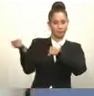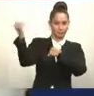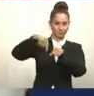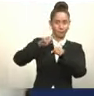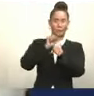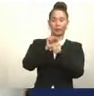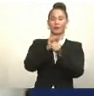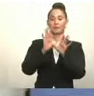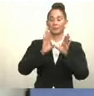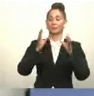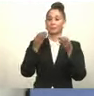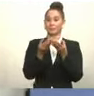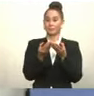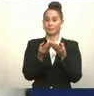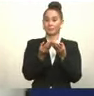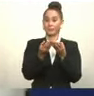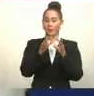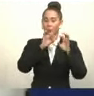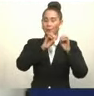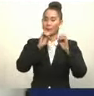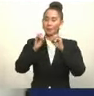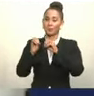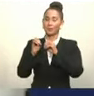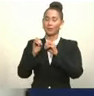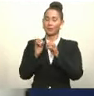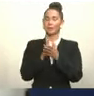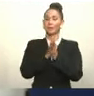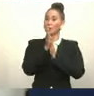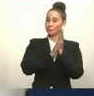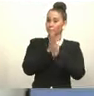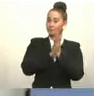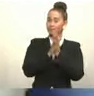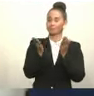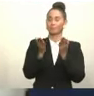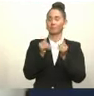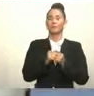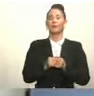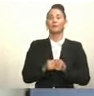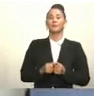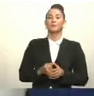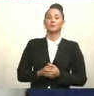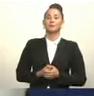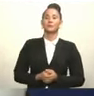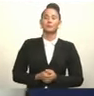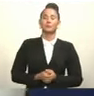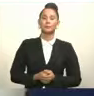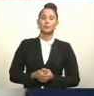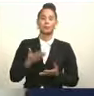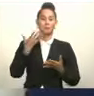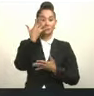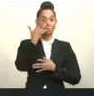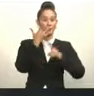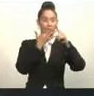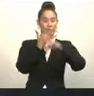participar en este proceso que los mantendrá laboralmente activos por lo menos alrededor de